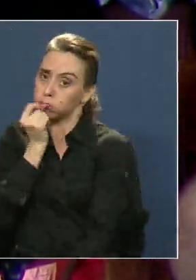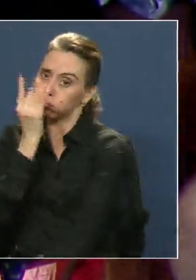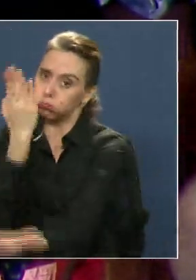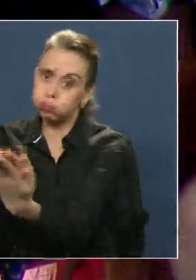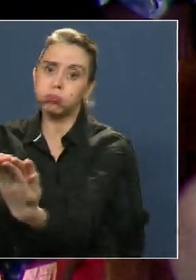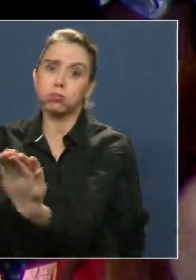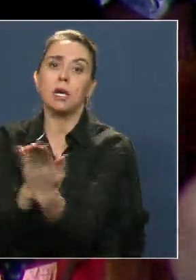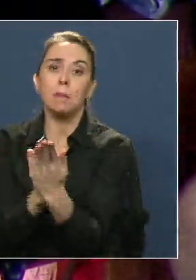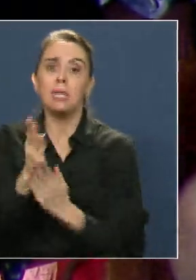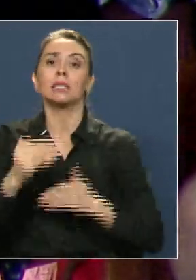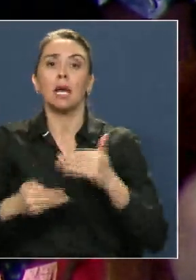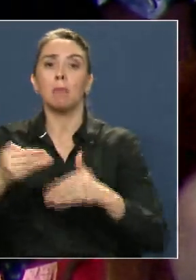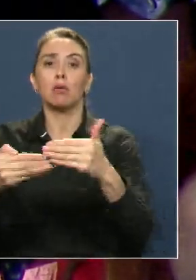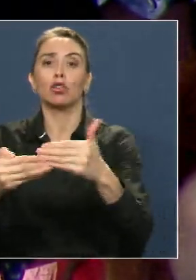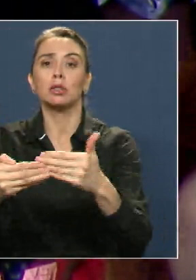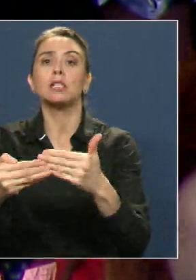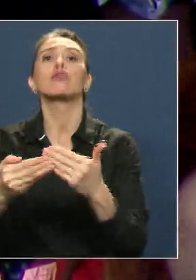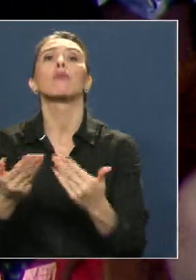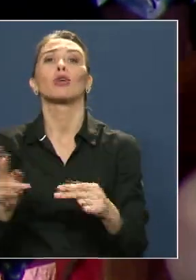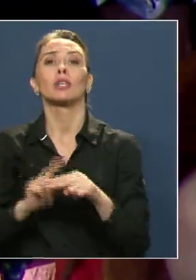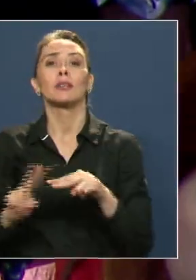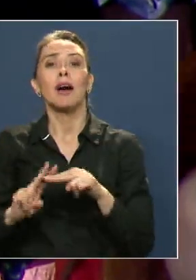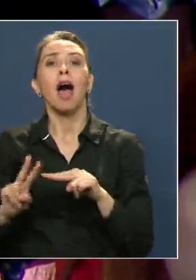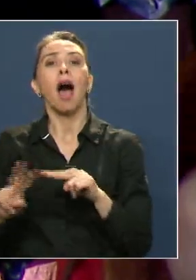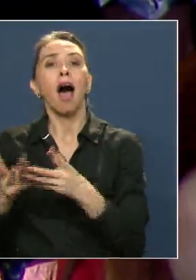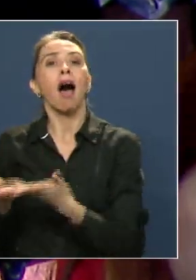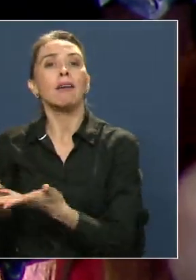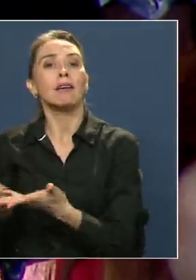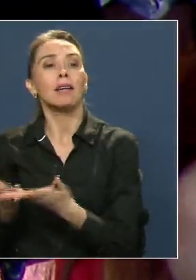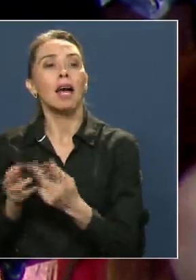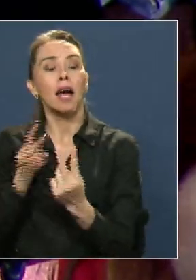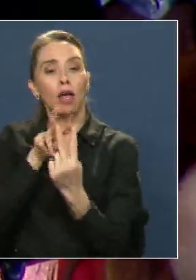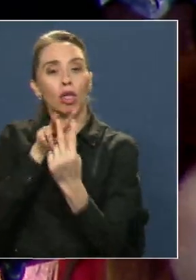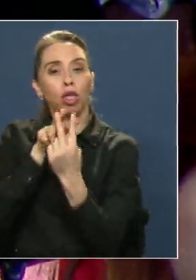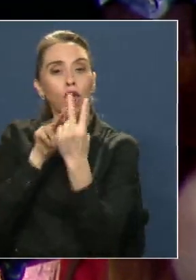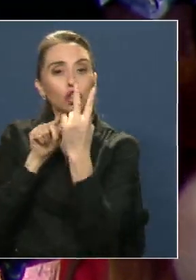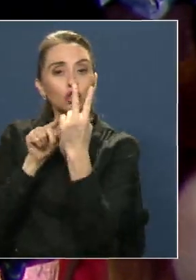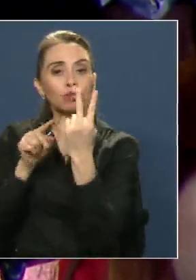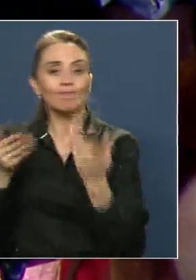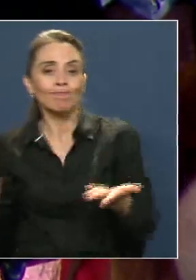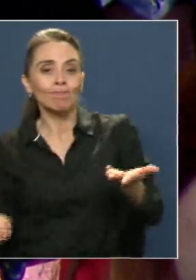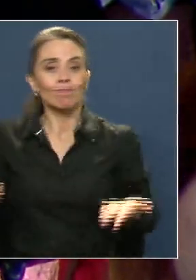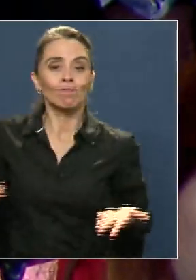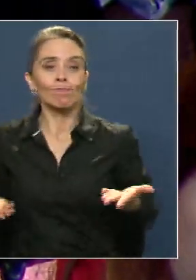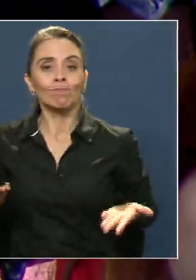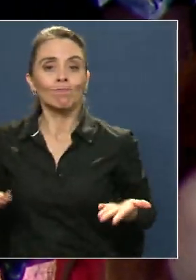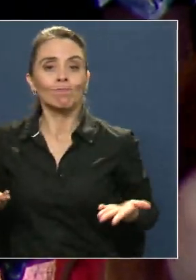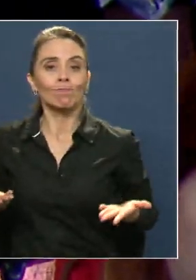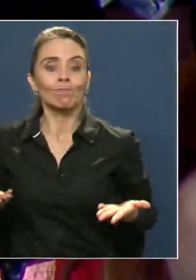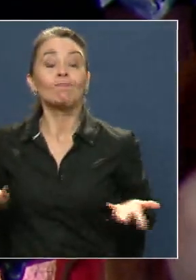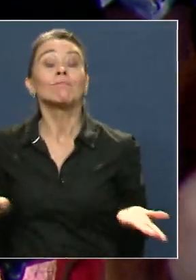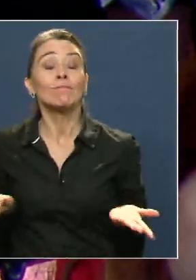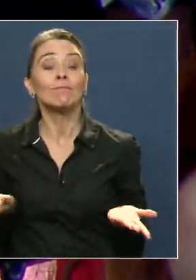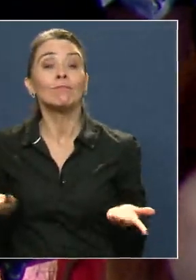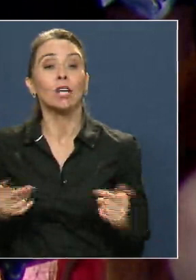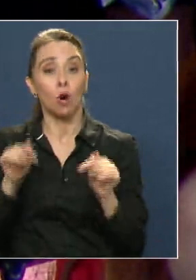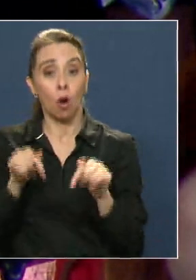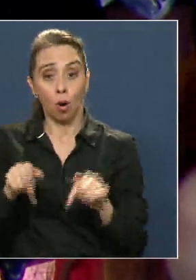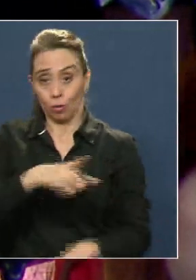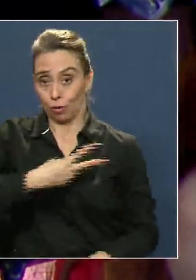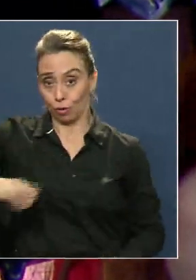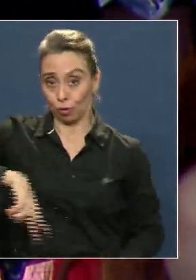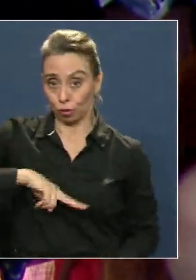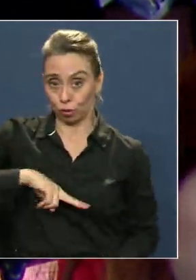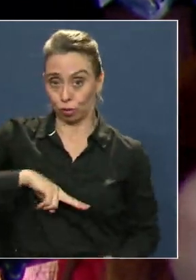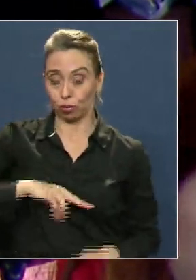permita constituir un acto reparatorio. Yo creo que esos son los dos elementos que están en juego. Y por lo tanto, el que hoy día nosotros